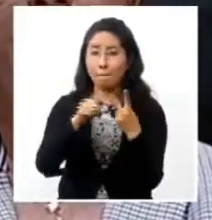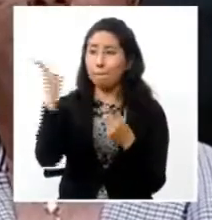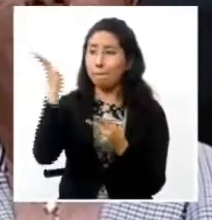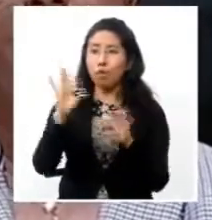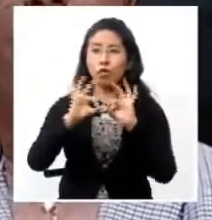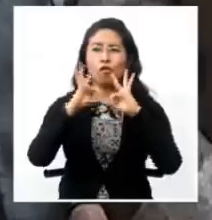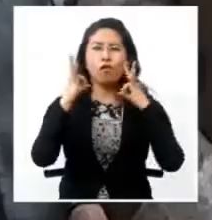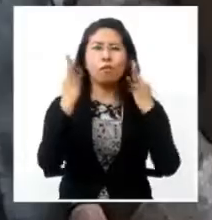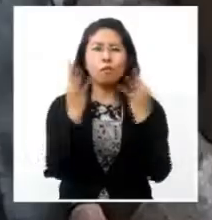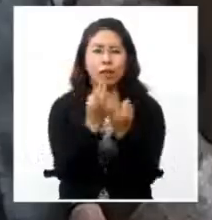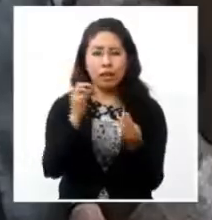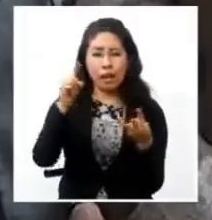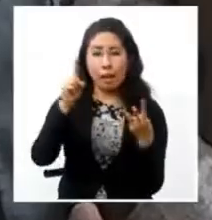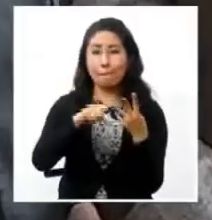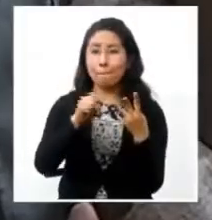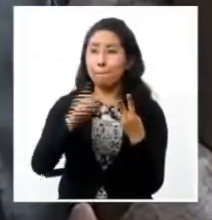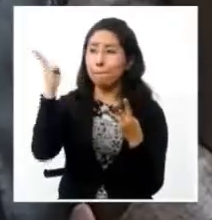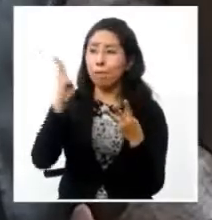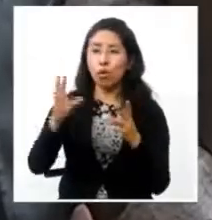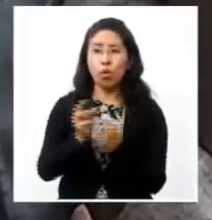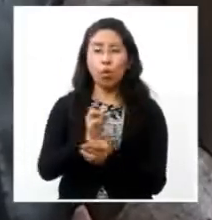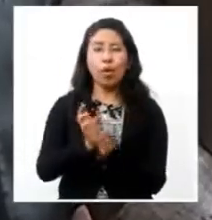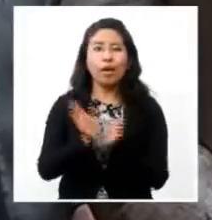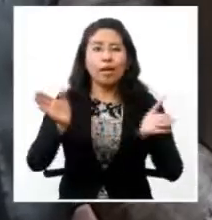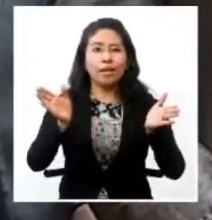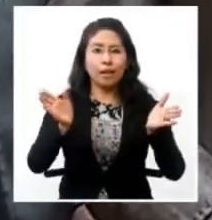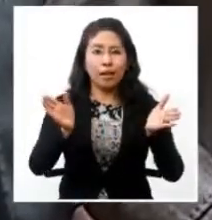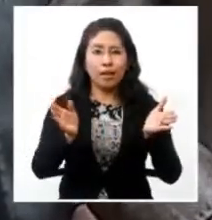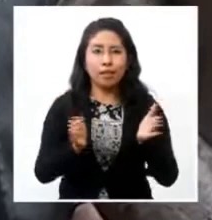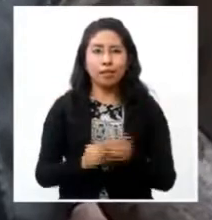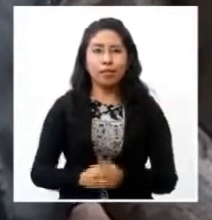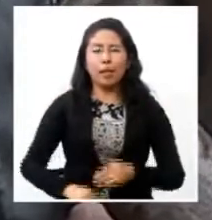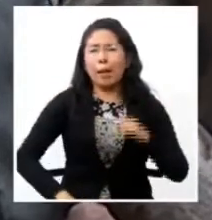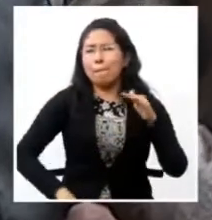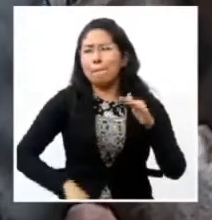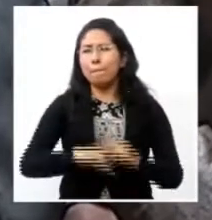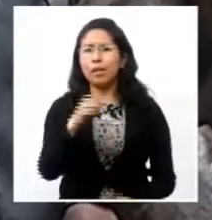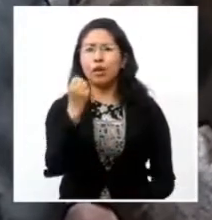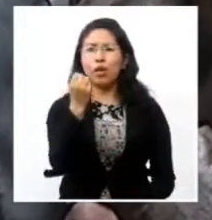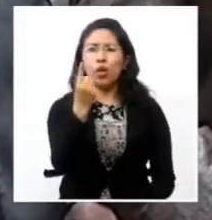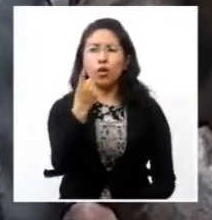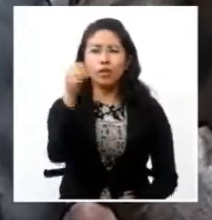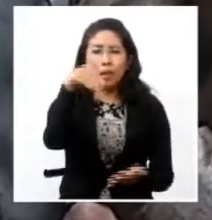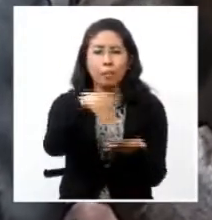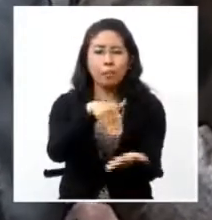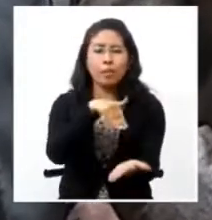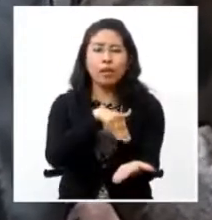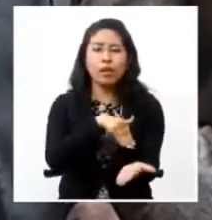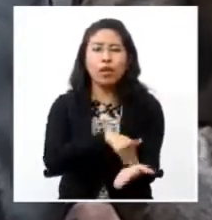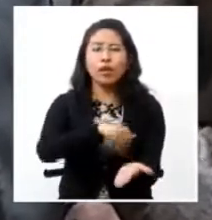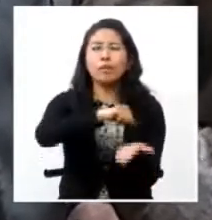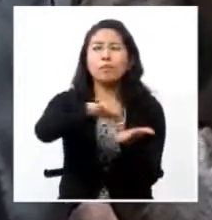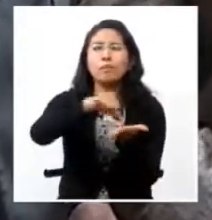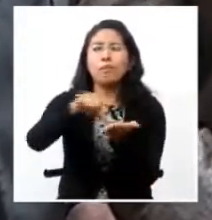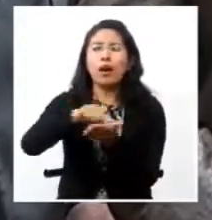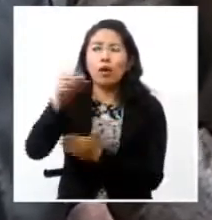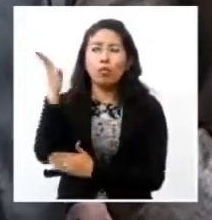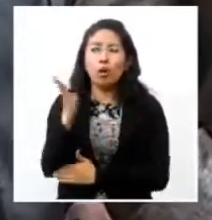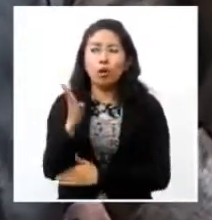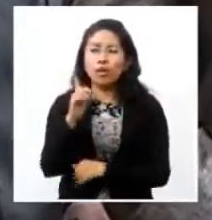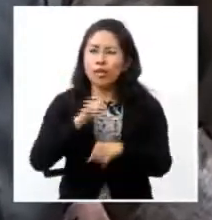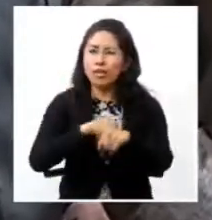bono universal. Hicimos más de 11 millones de pagos en bonos en el lapso de pocos